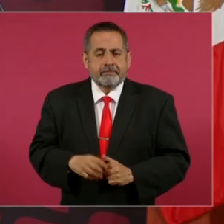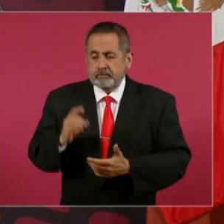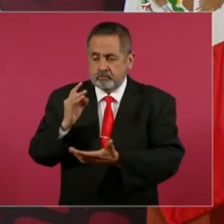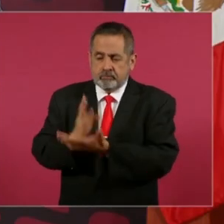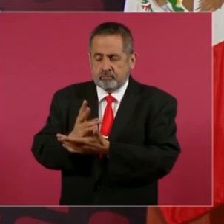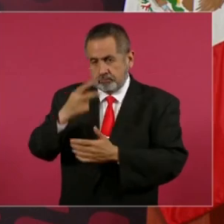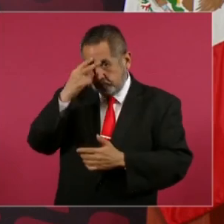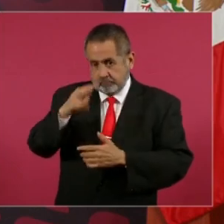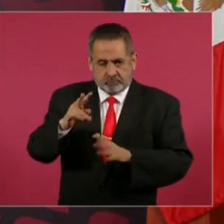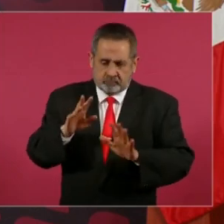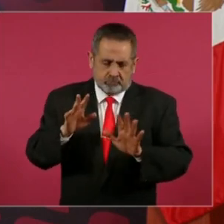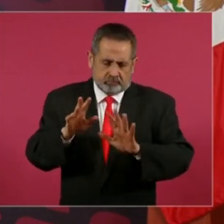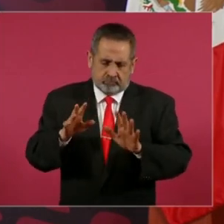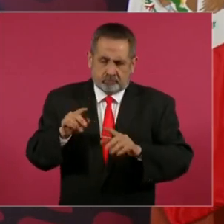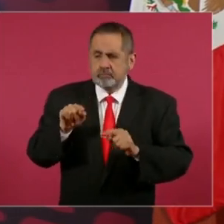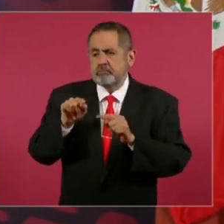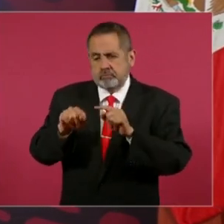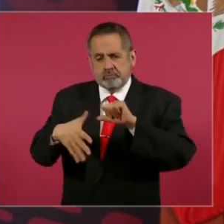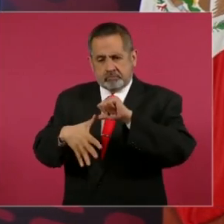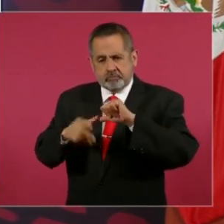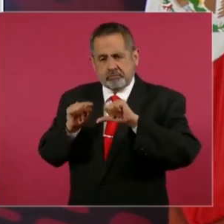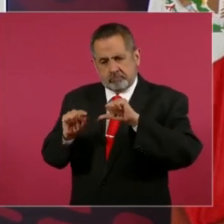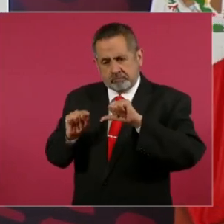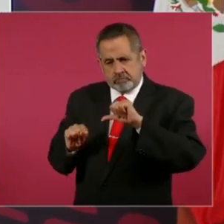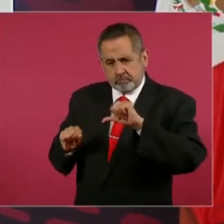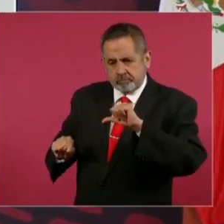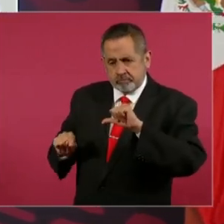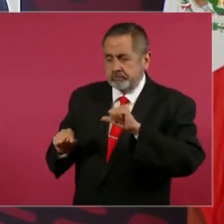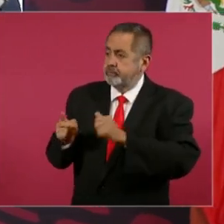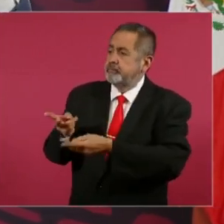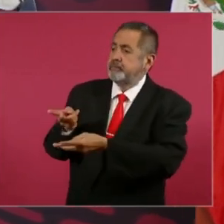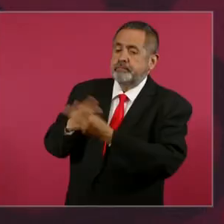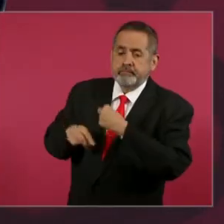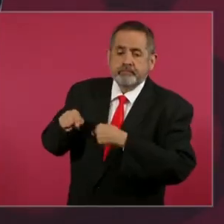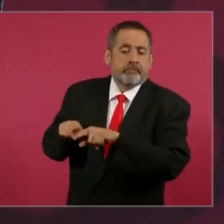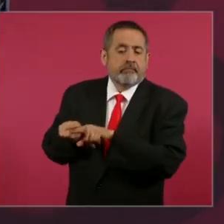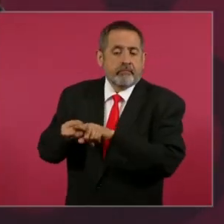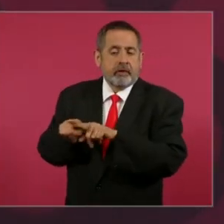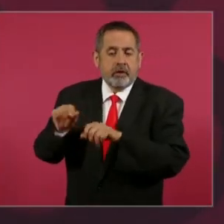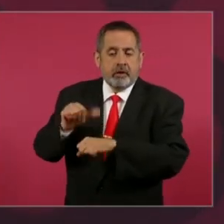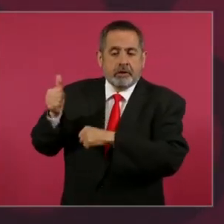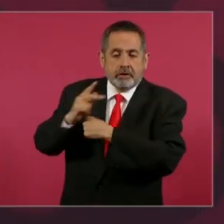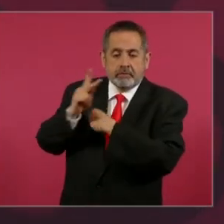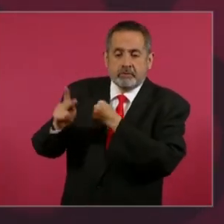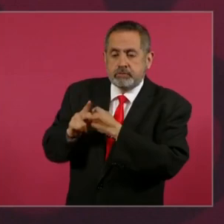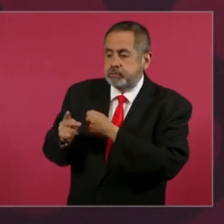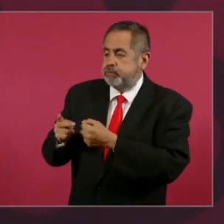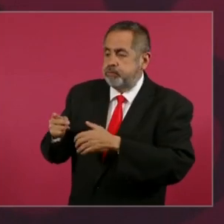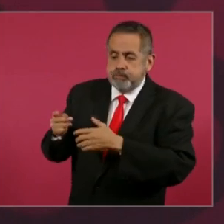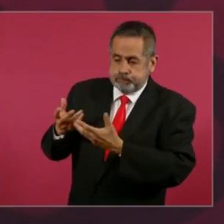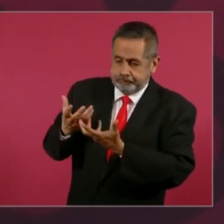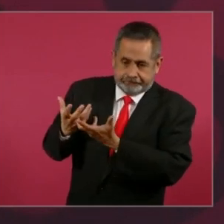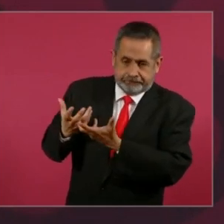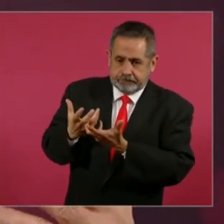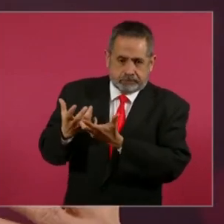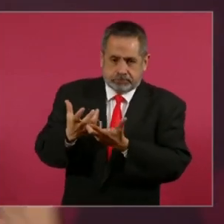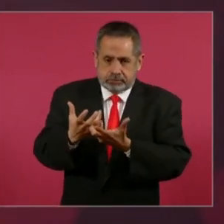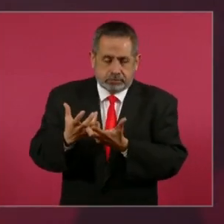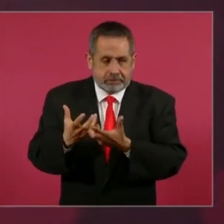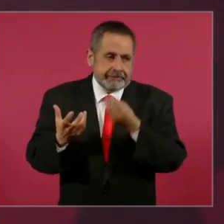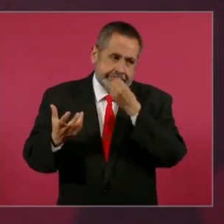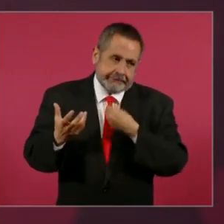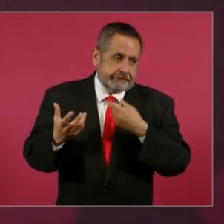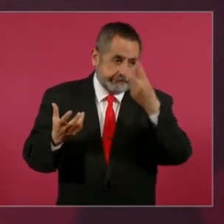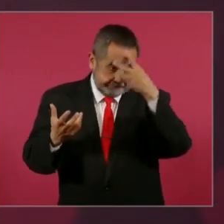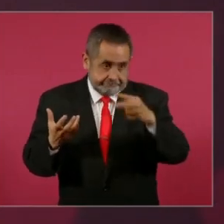exclusivo de México, porque vienen hermanos de otros países que atraviesan México para